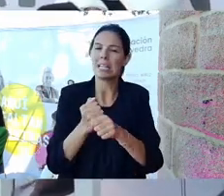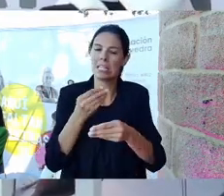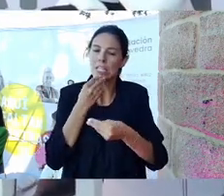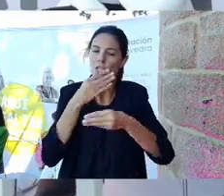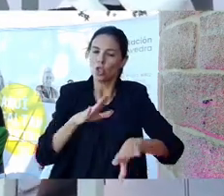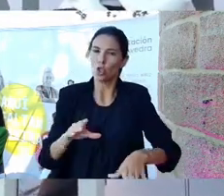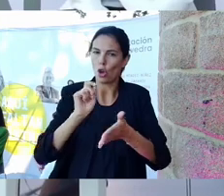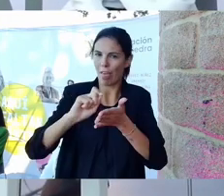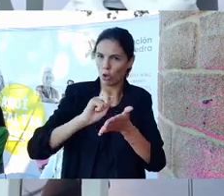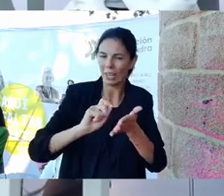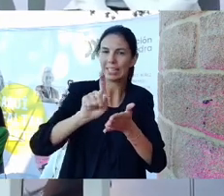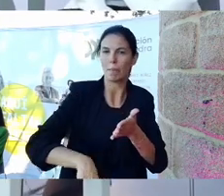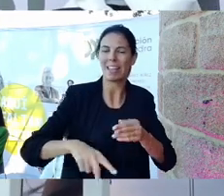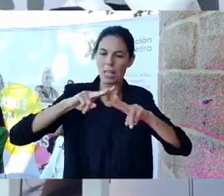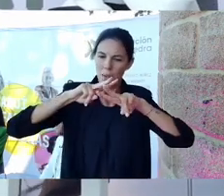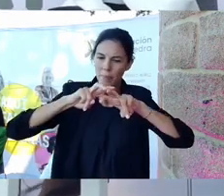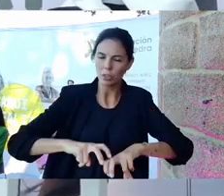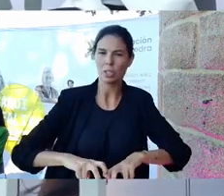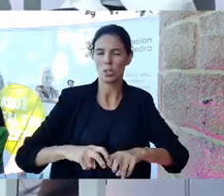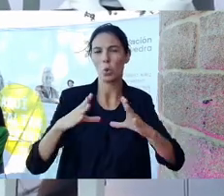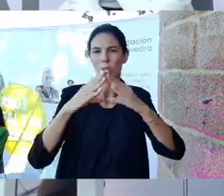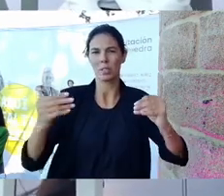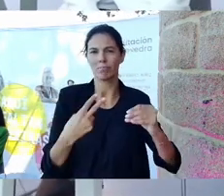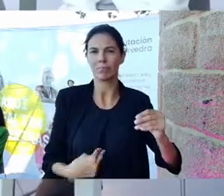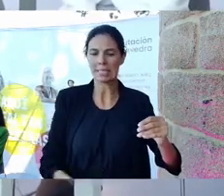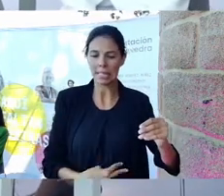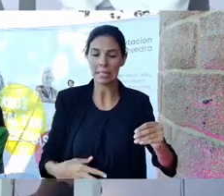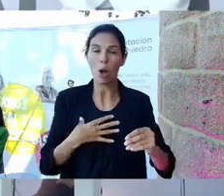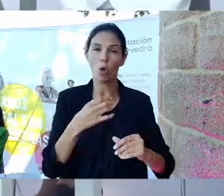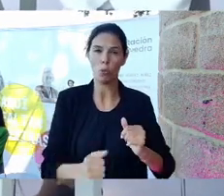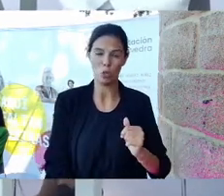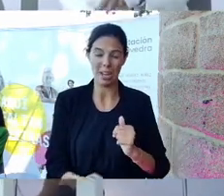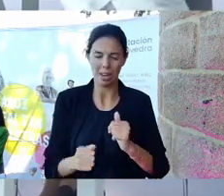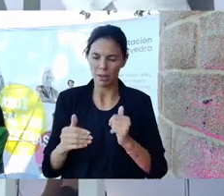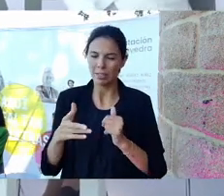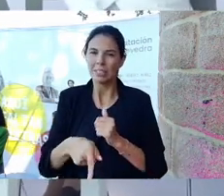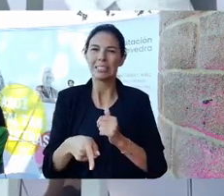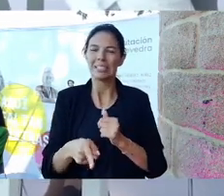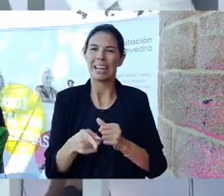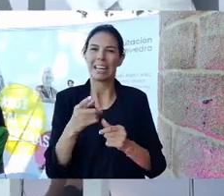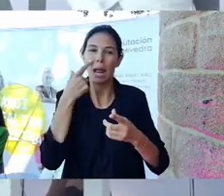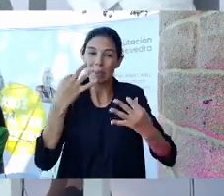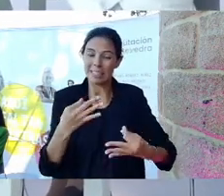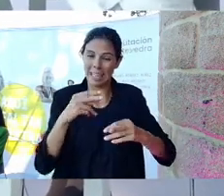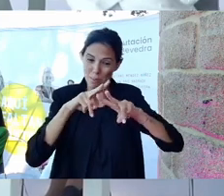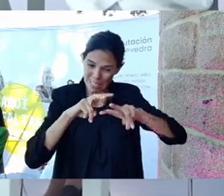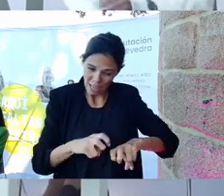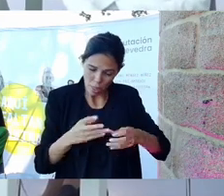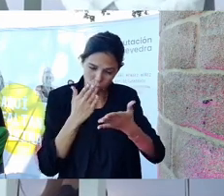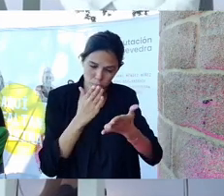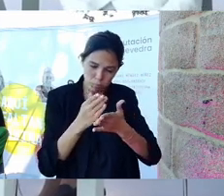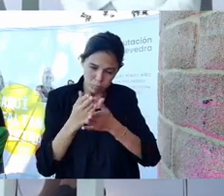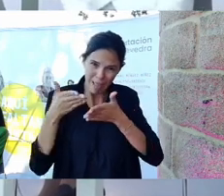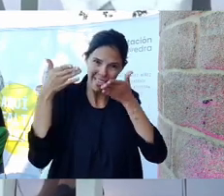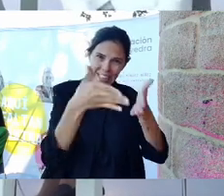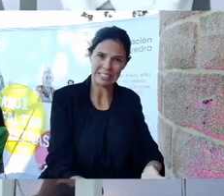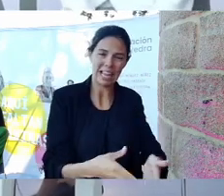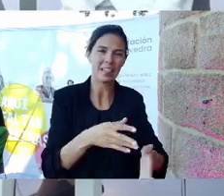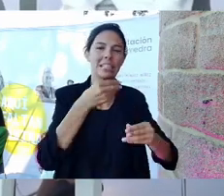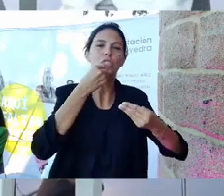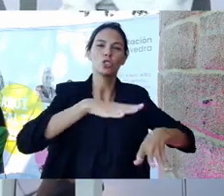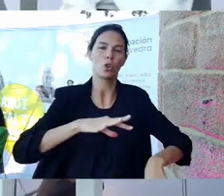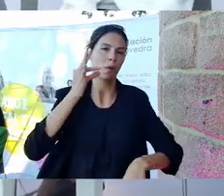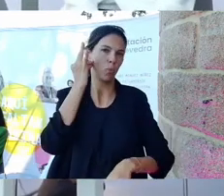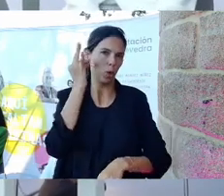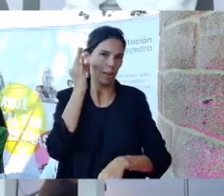é historiadora, pero tamén investigadora na Universidade de Santiago de Compostela, onde centra a súa liña de estudo na